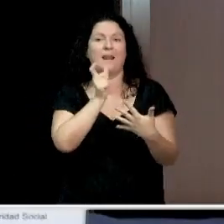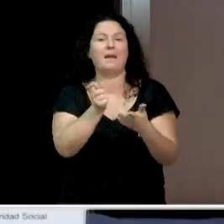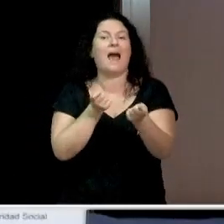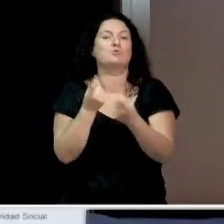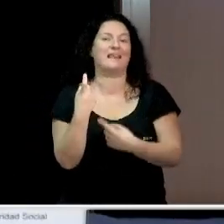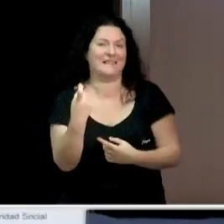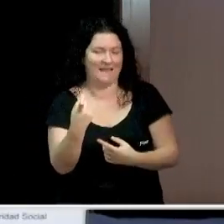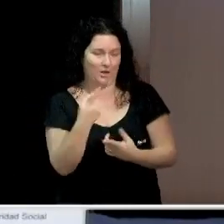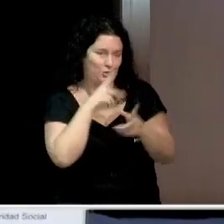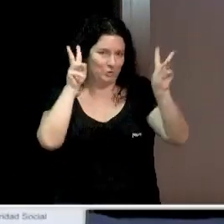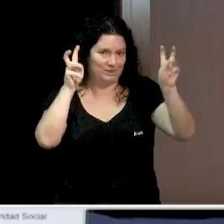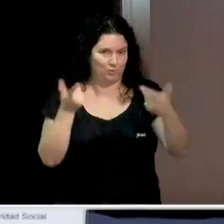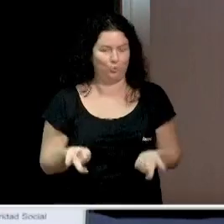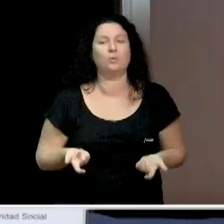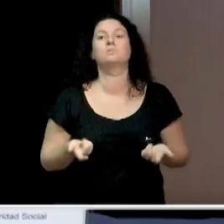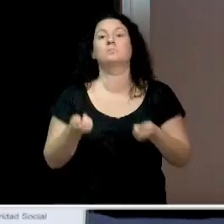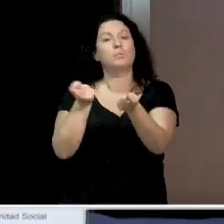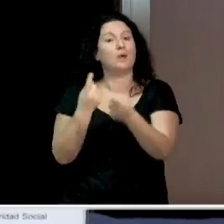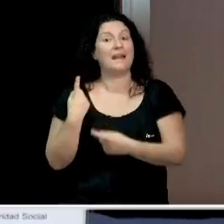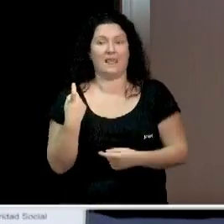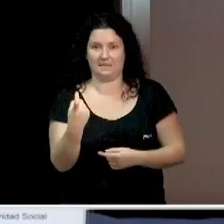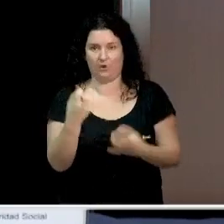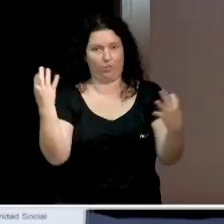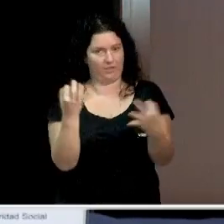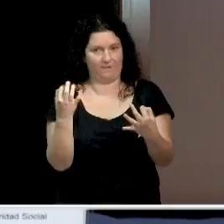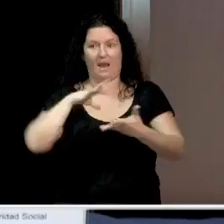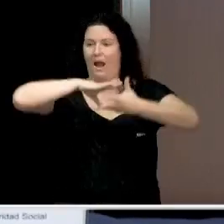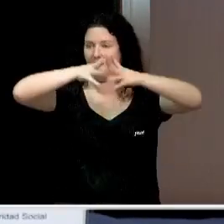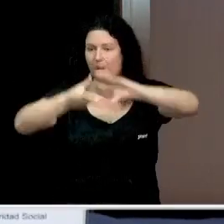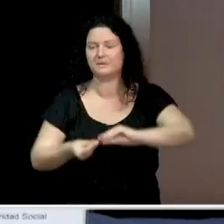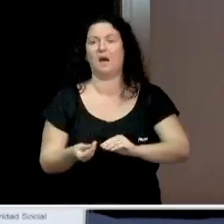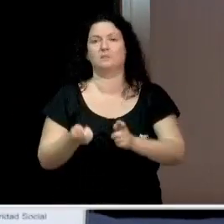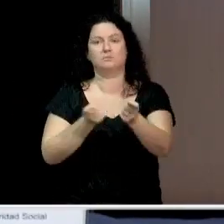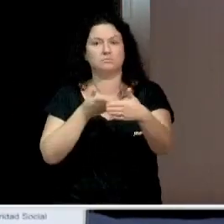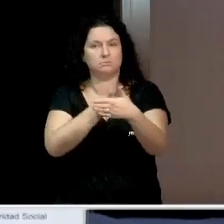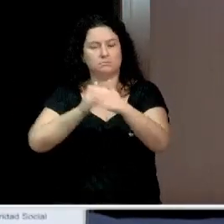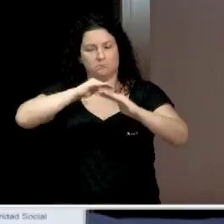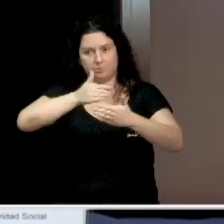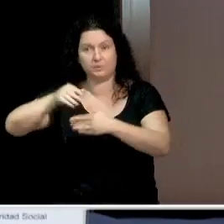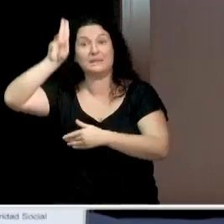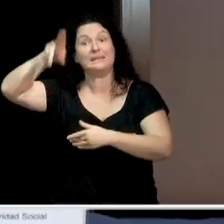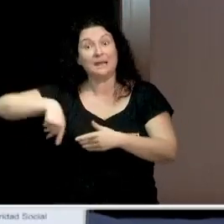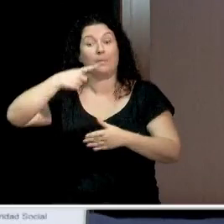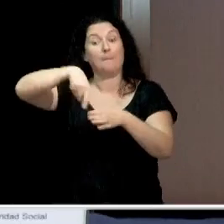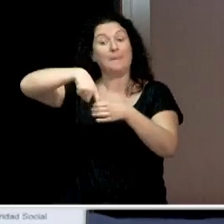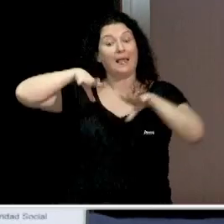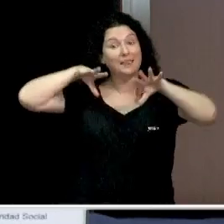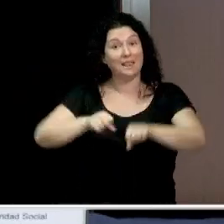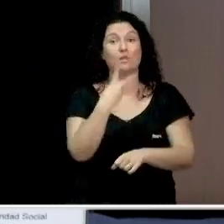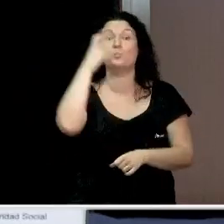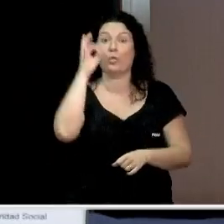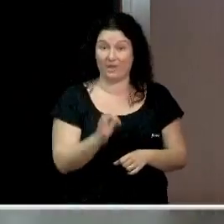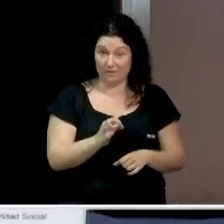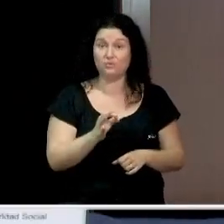tanto, primera obligación, realizar los ajustes necesarios. Segunda obligación de las empresas, cumplir con las cuotas de reserva del